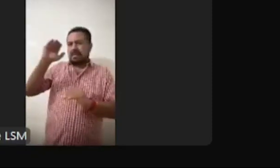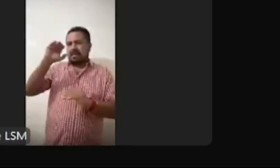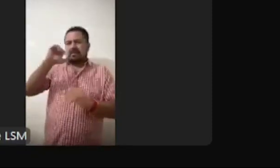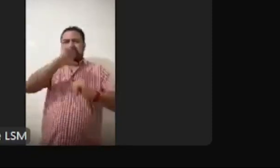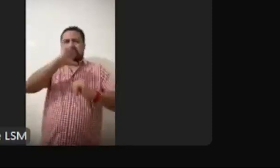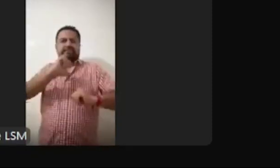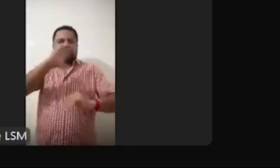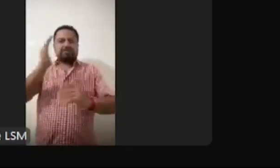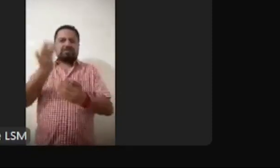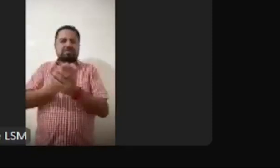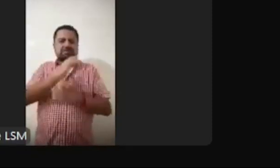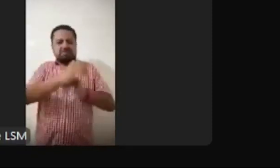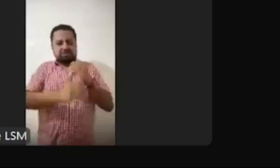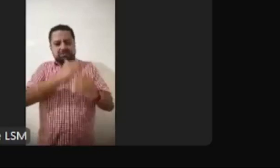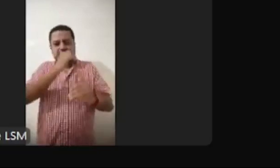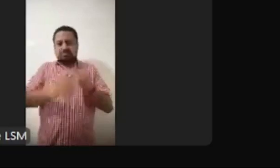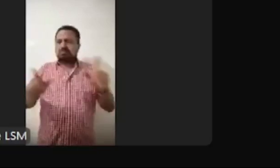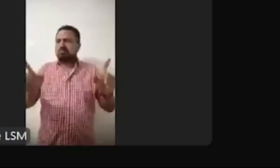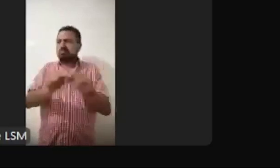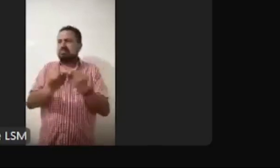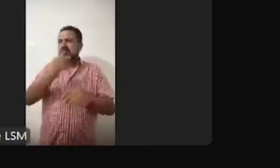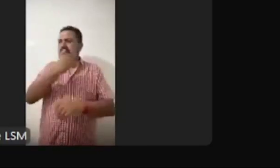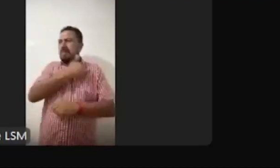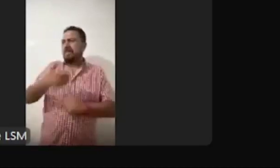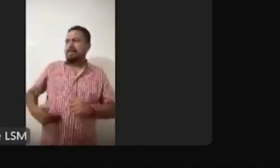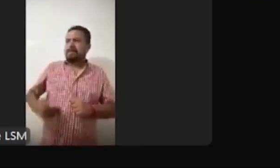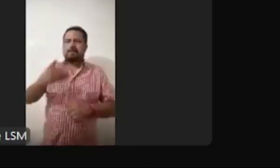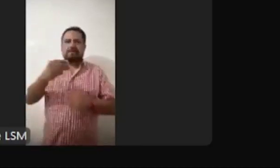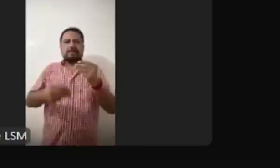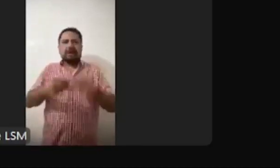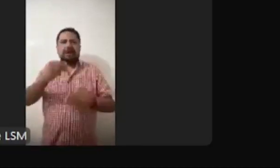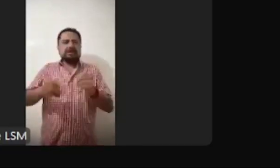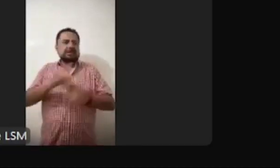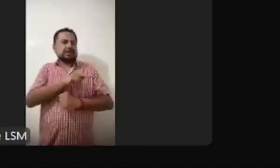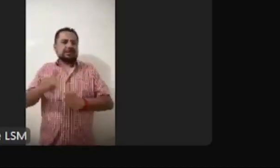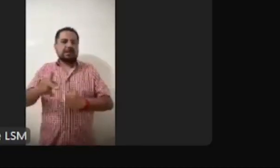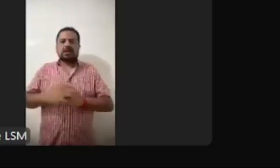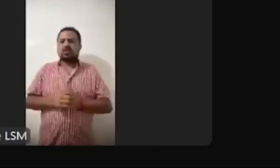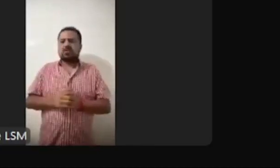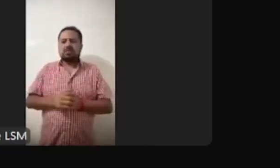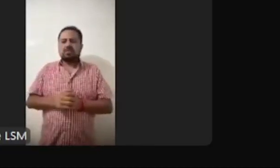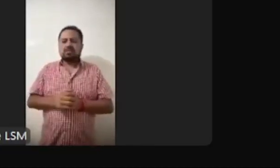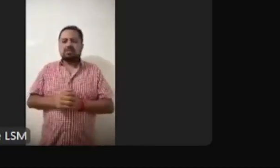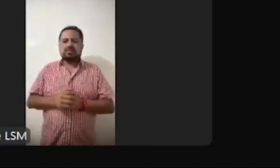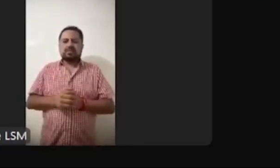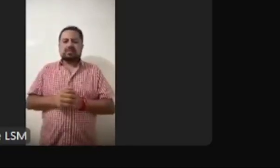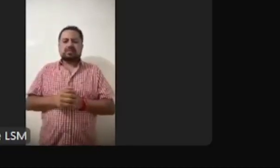como concluido. Es la cuenta, magistrada presidenta, magistradas, magistrado.